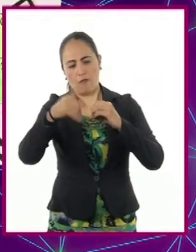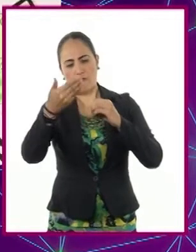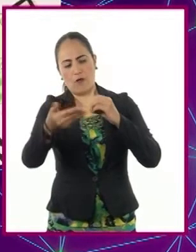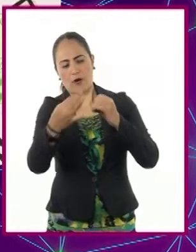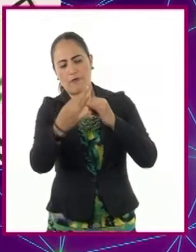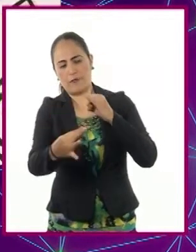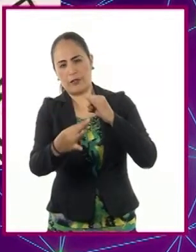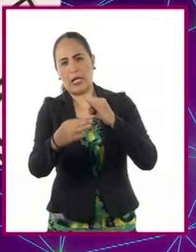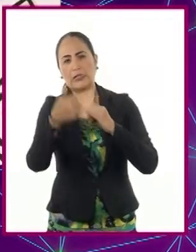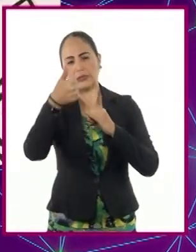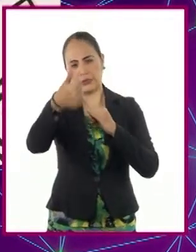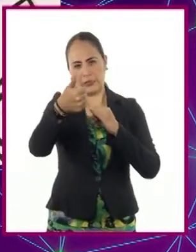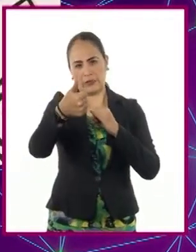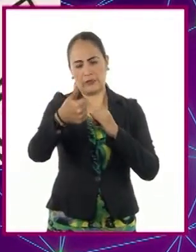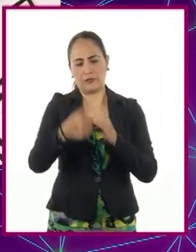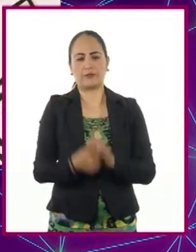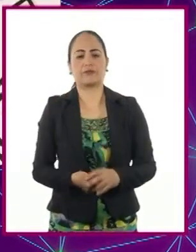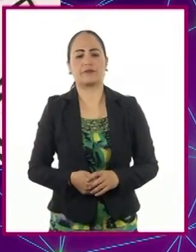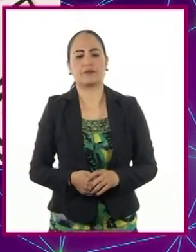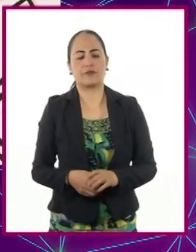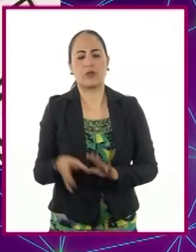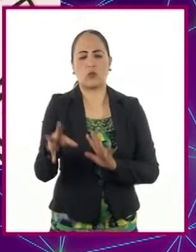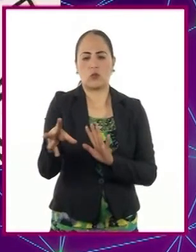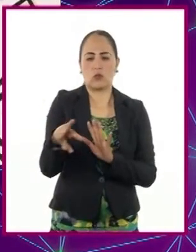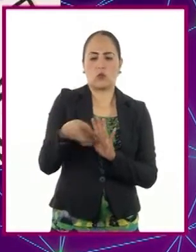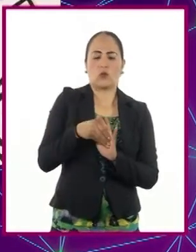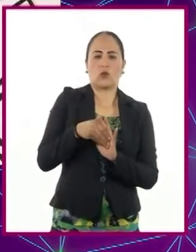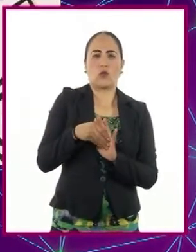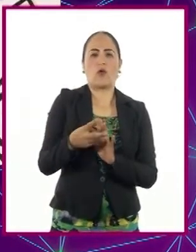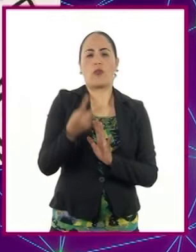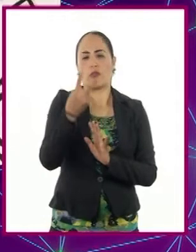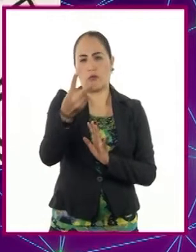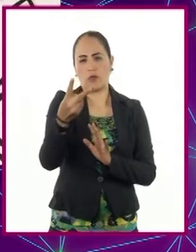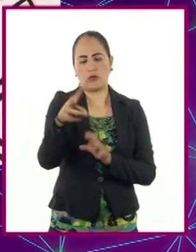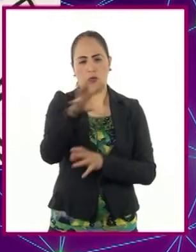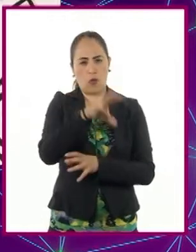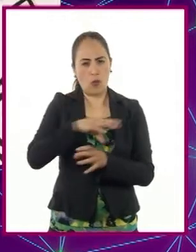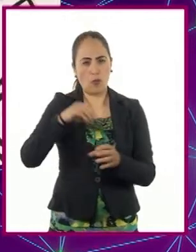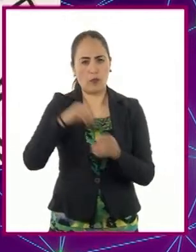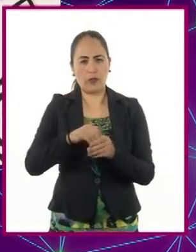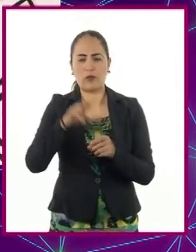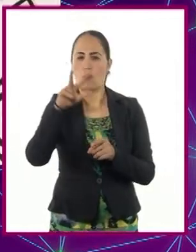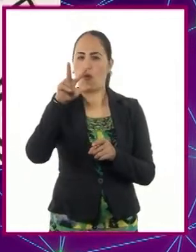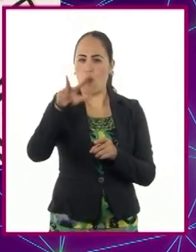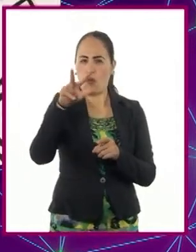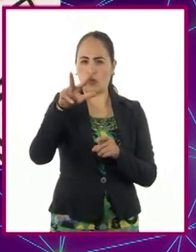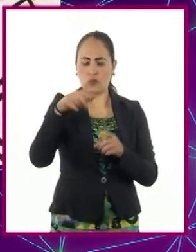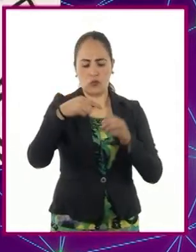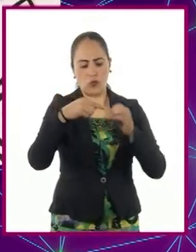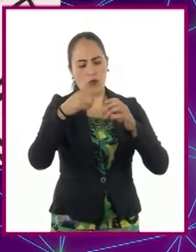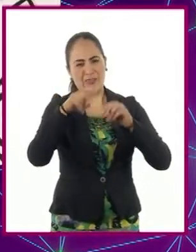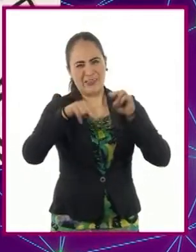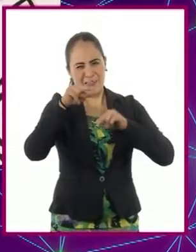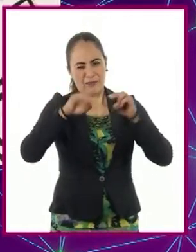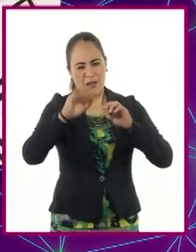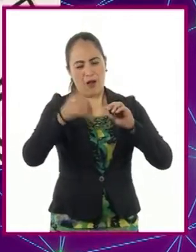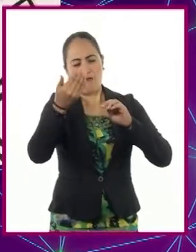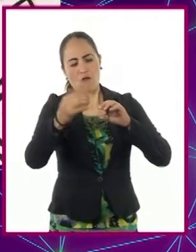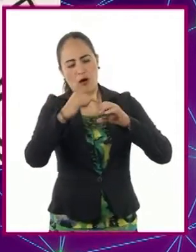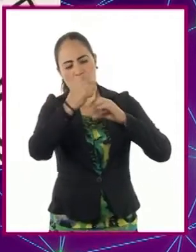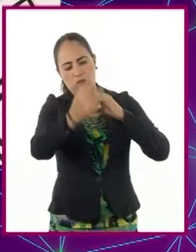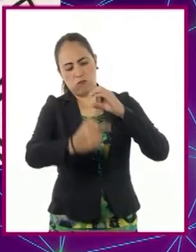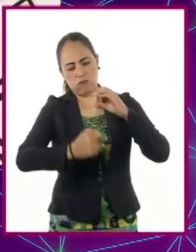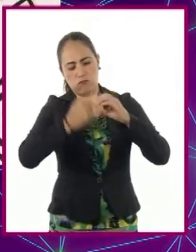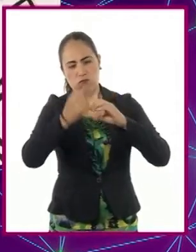lo tanto, atrae 2 electrones para completar 8 electrones en su órbita o nivel más externo y